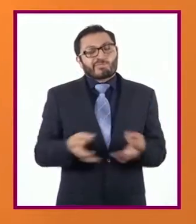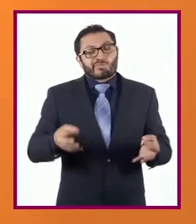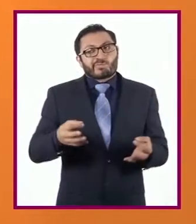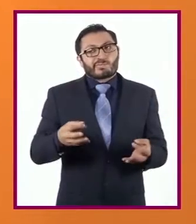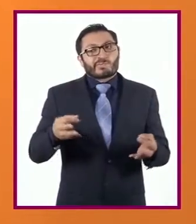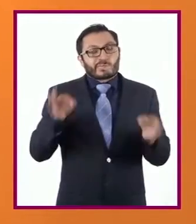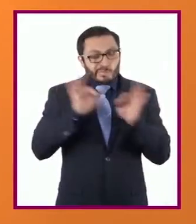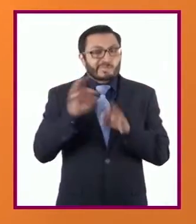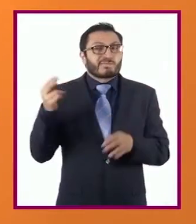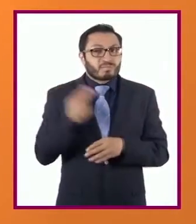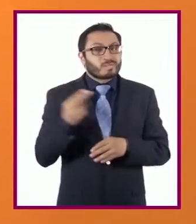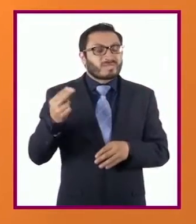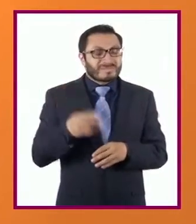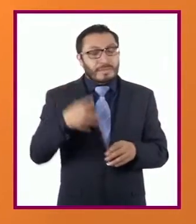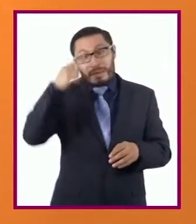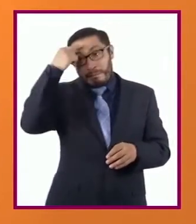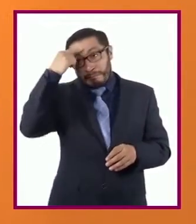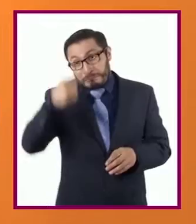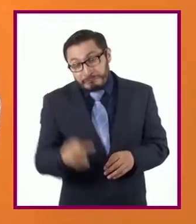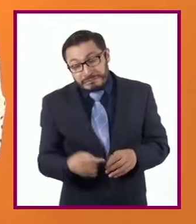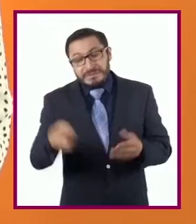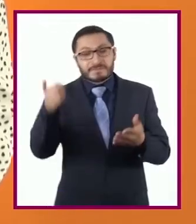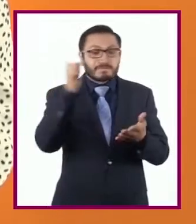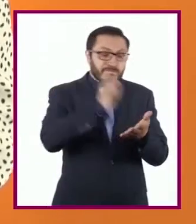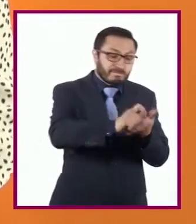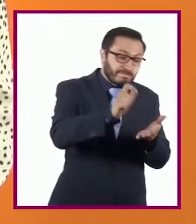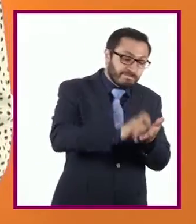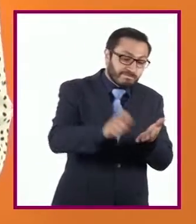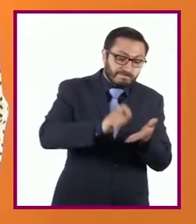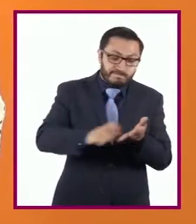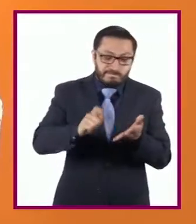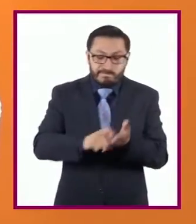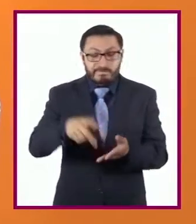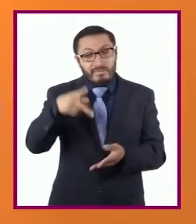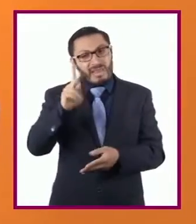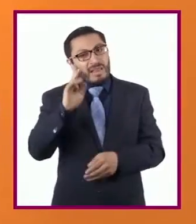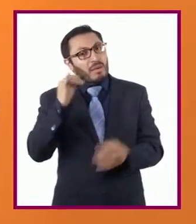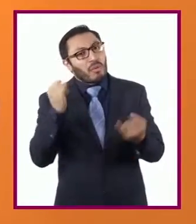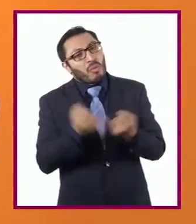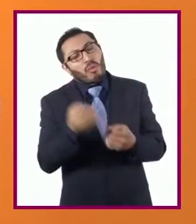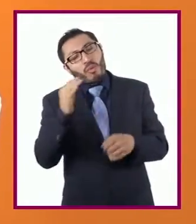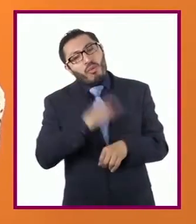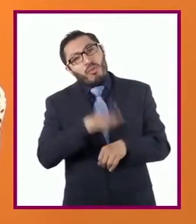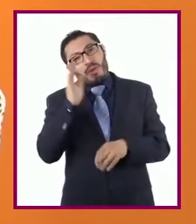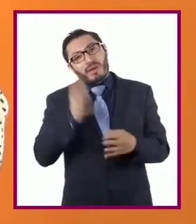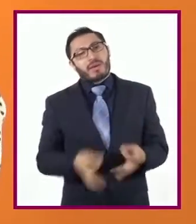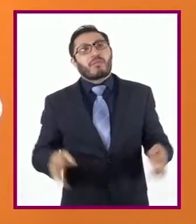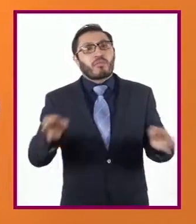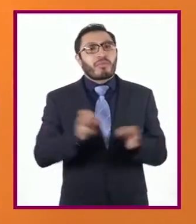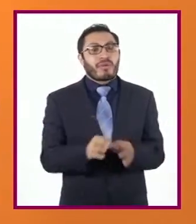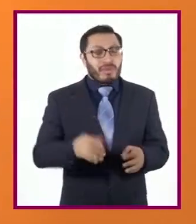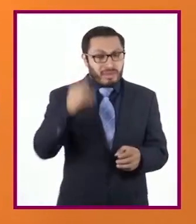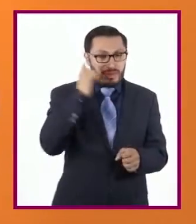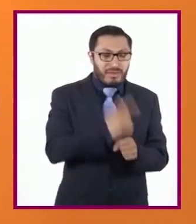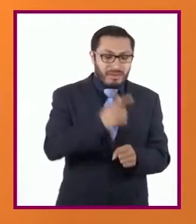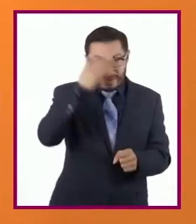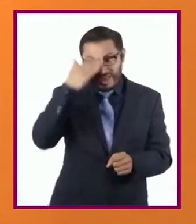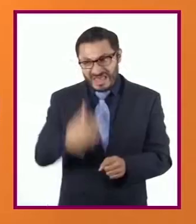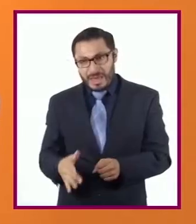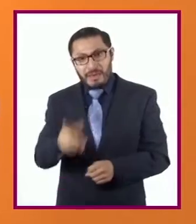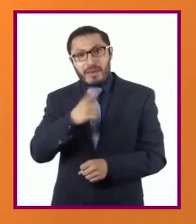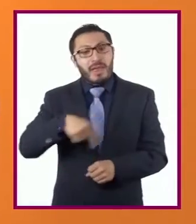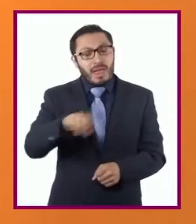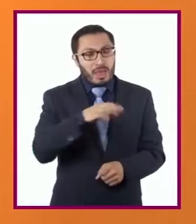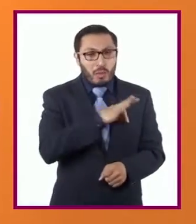quiere, sobre todo para diseñarlo. Pero es importante también que sepan los adolescentes que